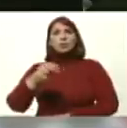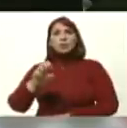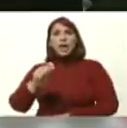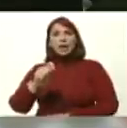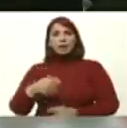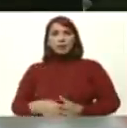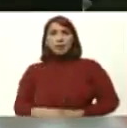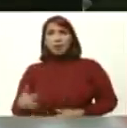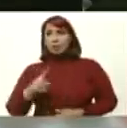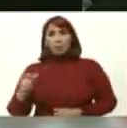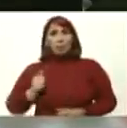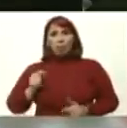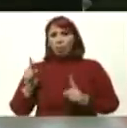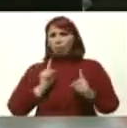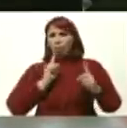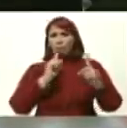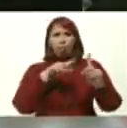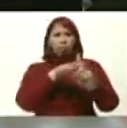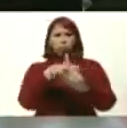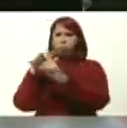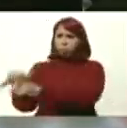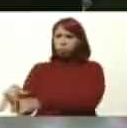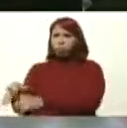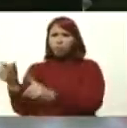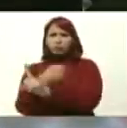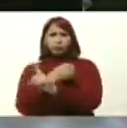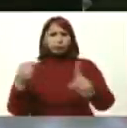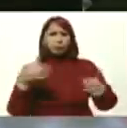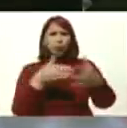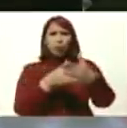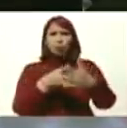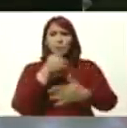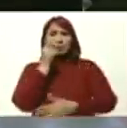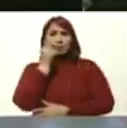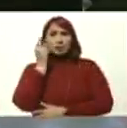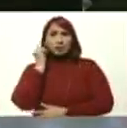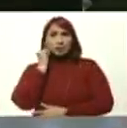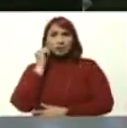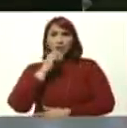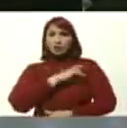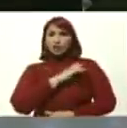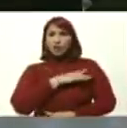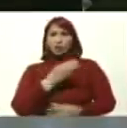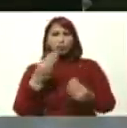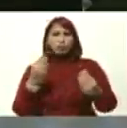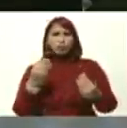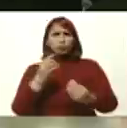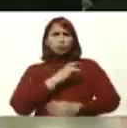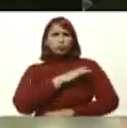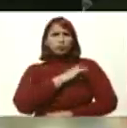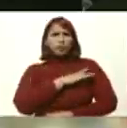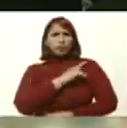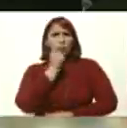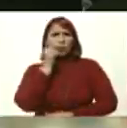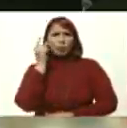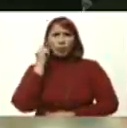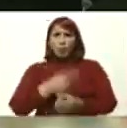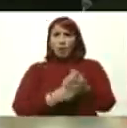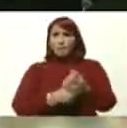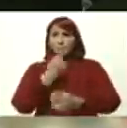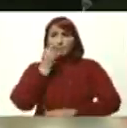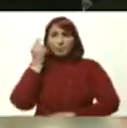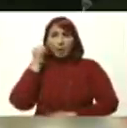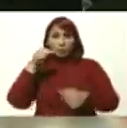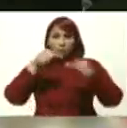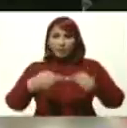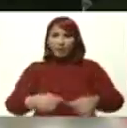no hubo persecución, xenofobia contra los chilenos y chilenas jamás. Muchos chilenos y chilenas, hermanos y hermanas, se